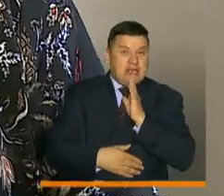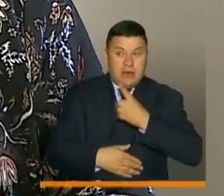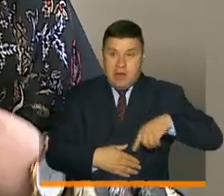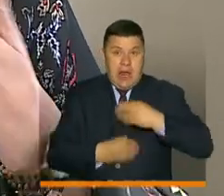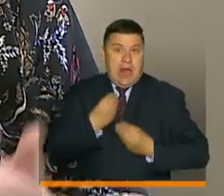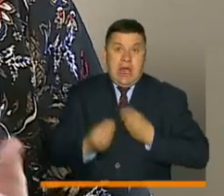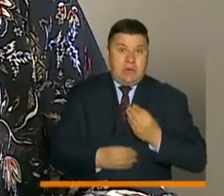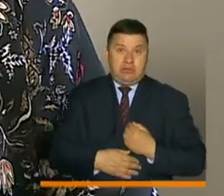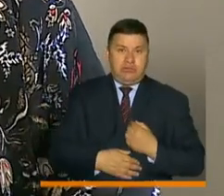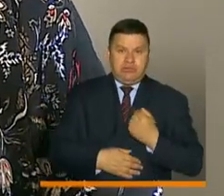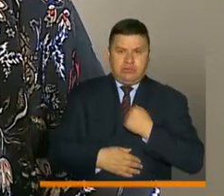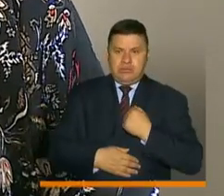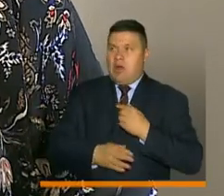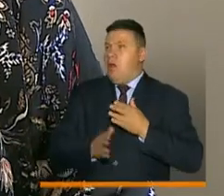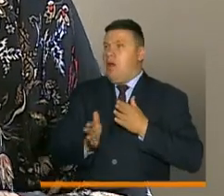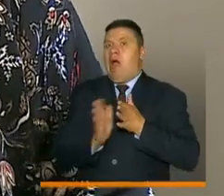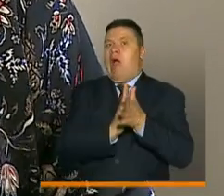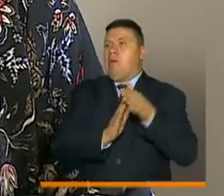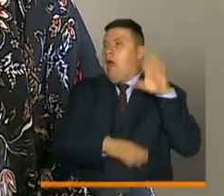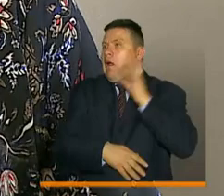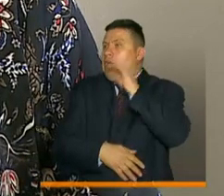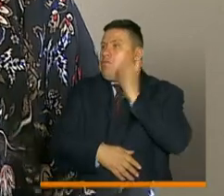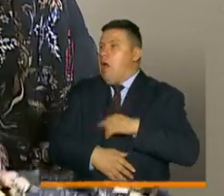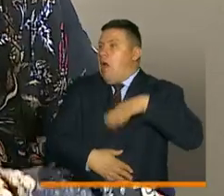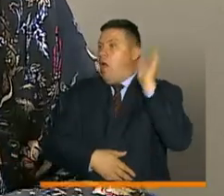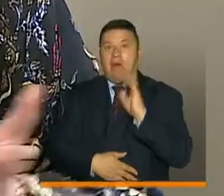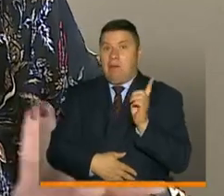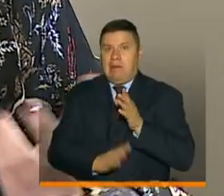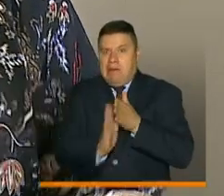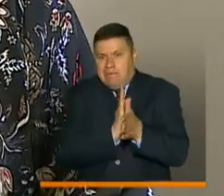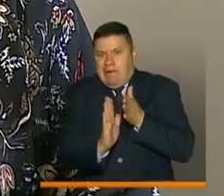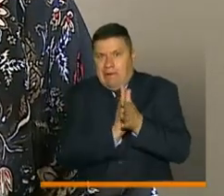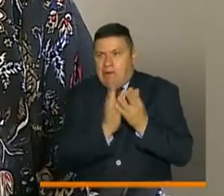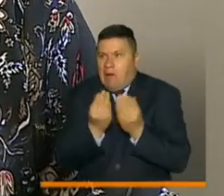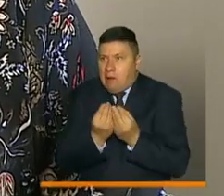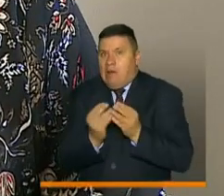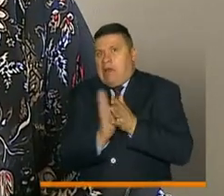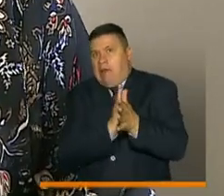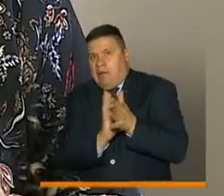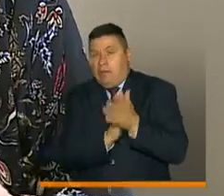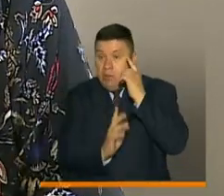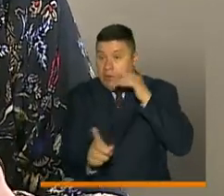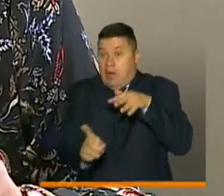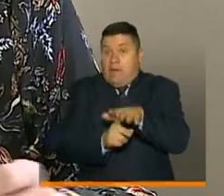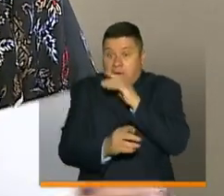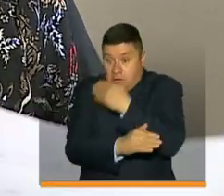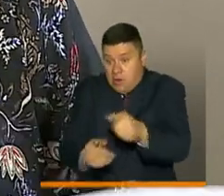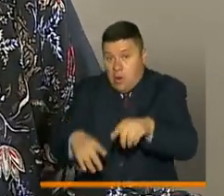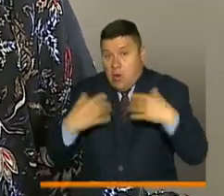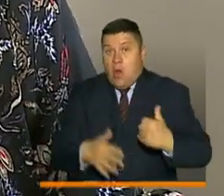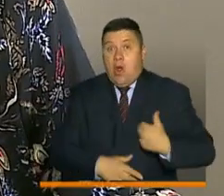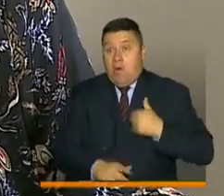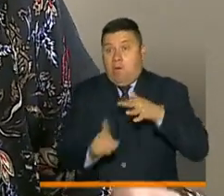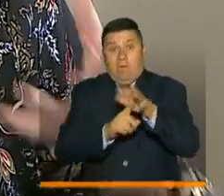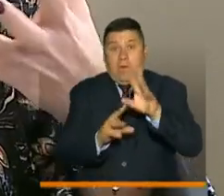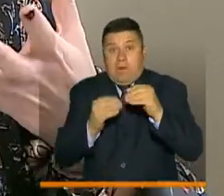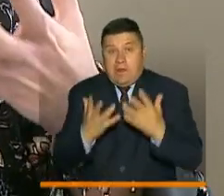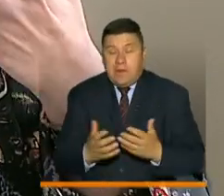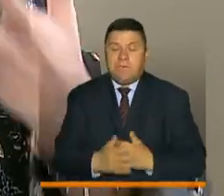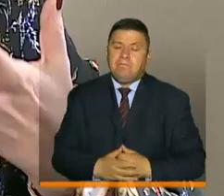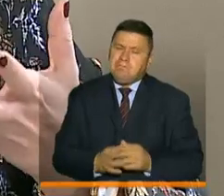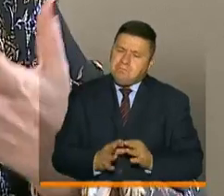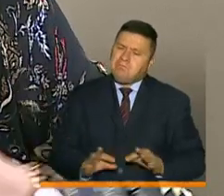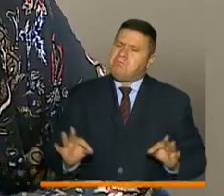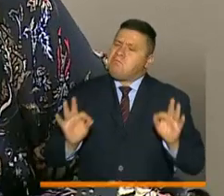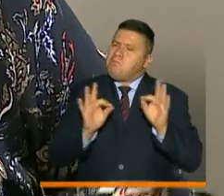todos, esto no se da ni con desinformación ni con decisiones no colegiadas, porque terminamos afectando a los niños y a los jóvenes. Entonces yo creo que